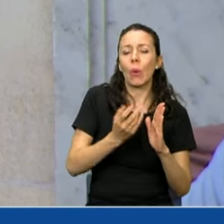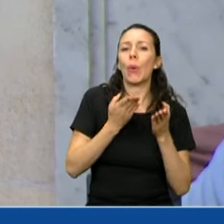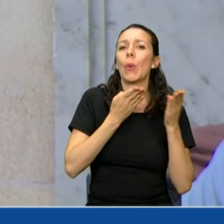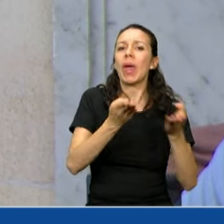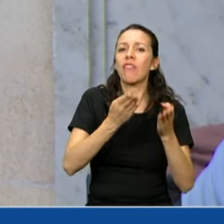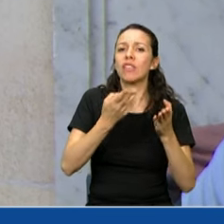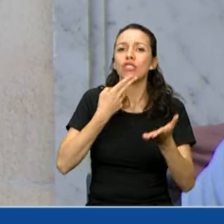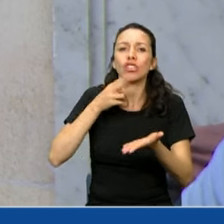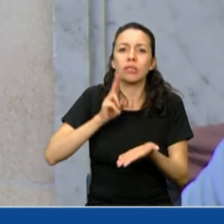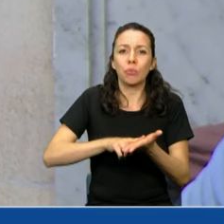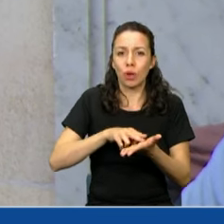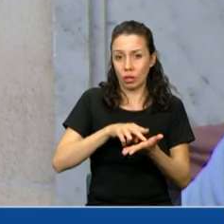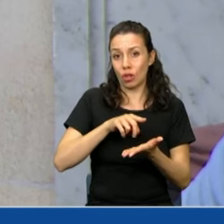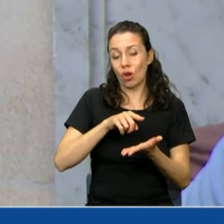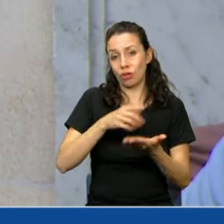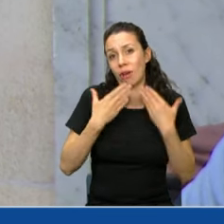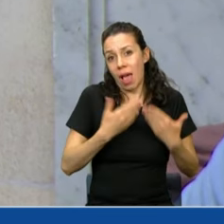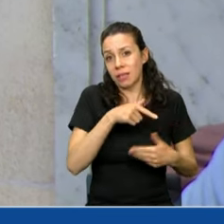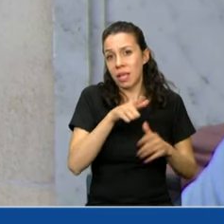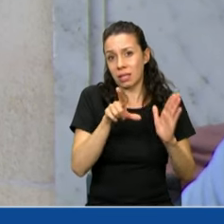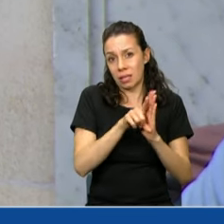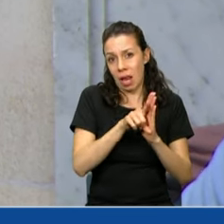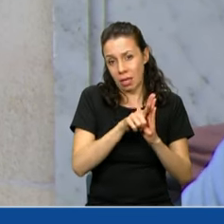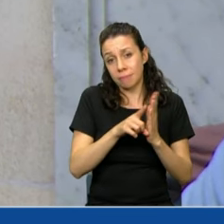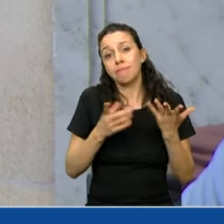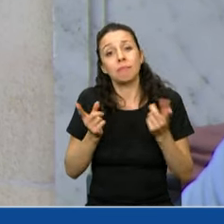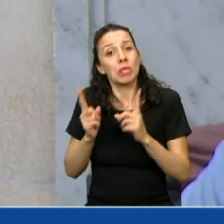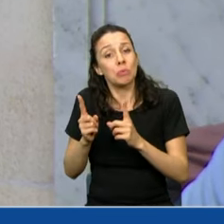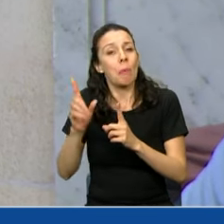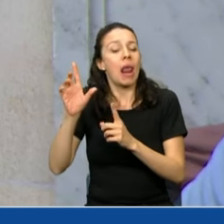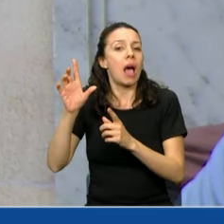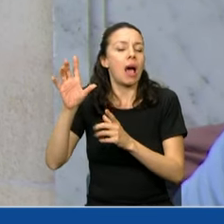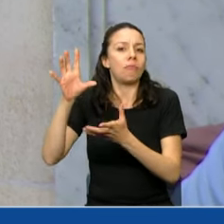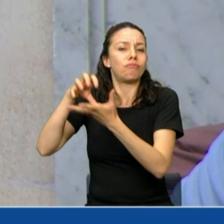va a tener esta ley justamente para aquellos inversores